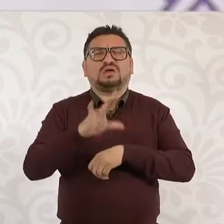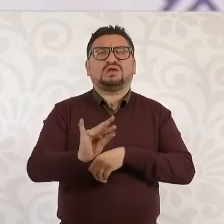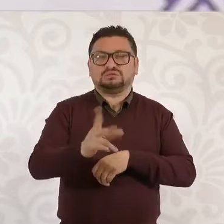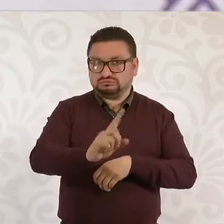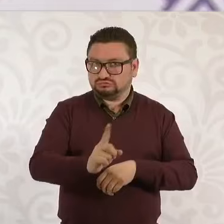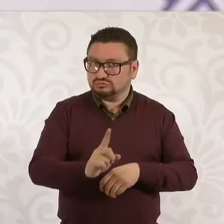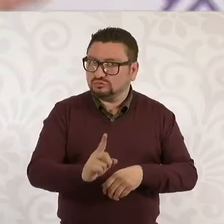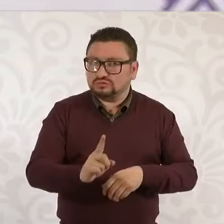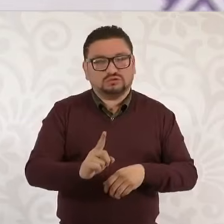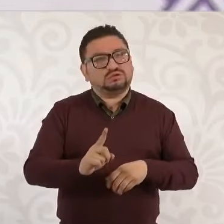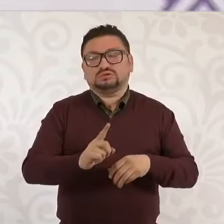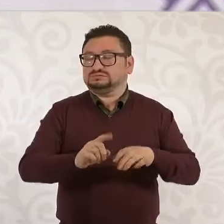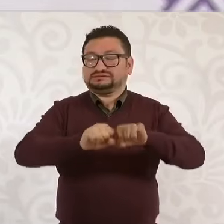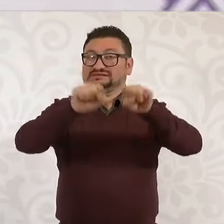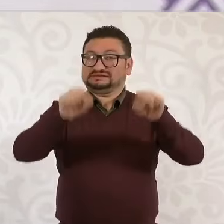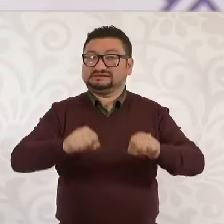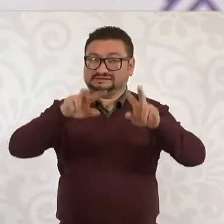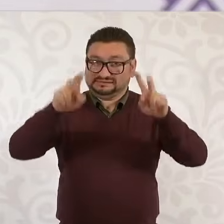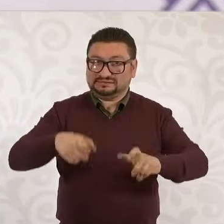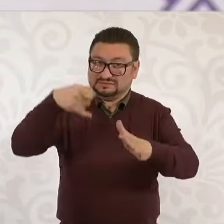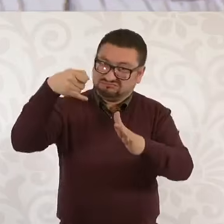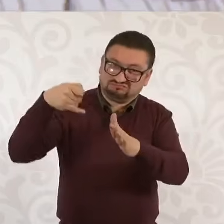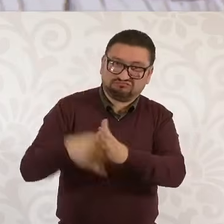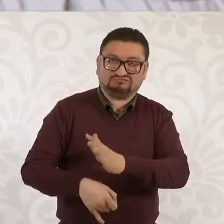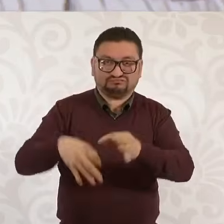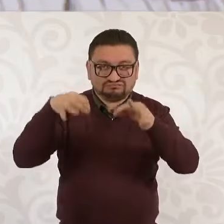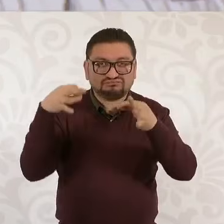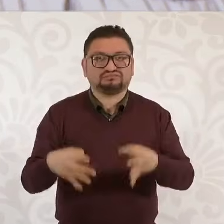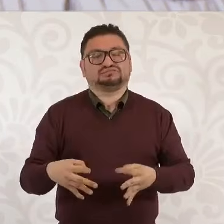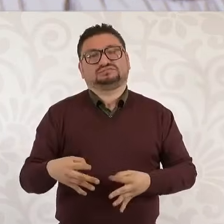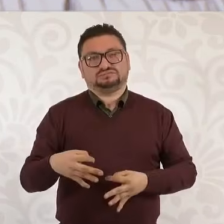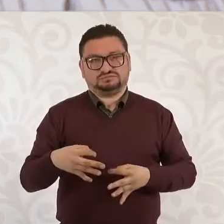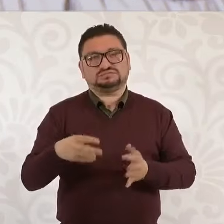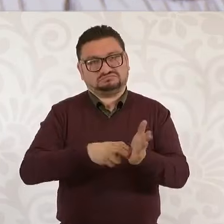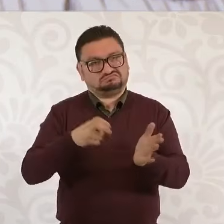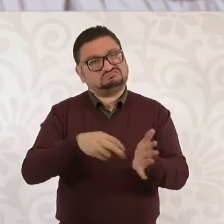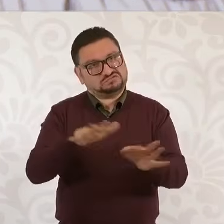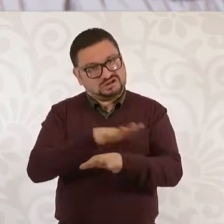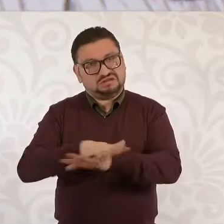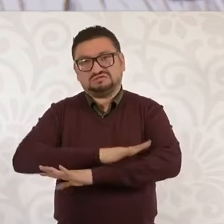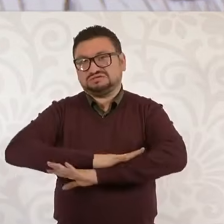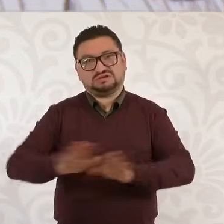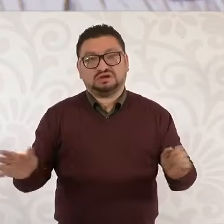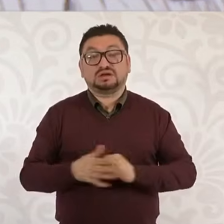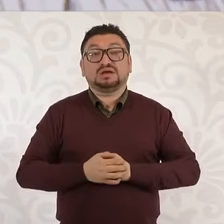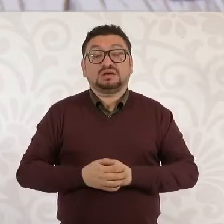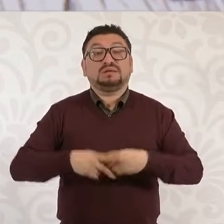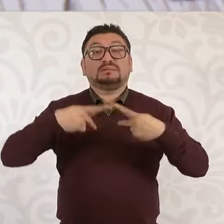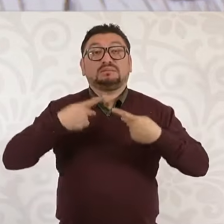dentro de toda la estructura electoral, pero es algo muy de fondo. Ya no es el que